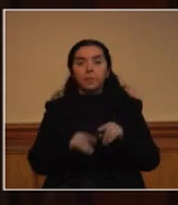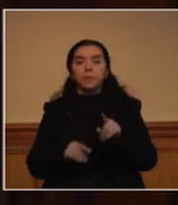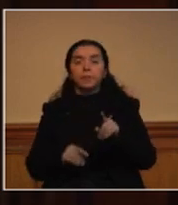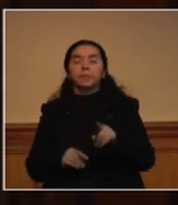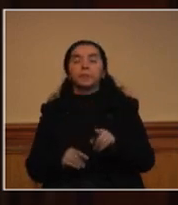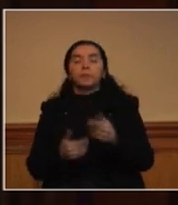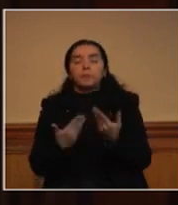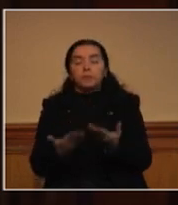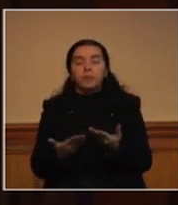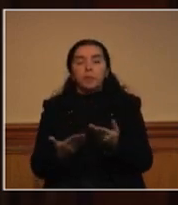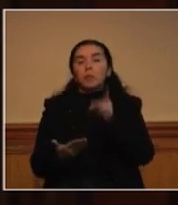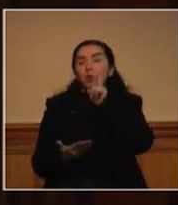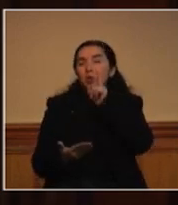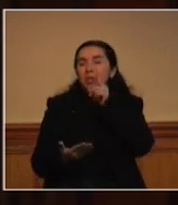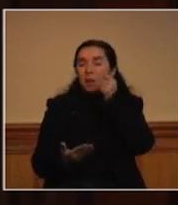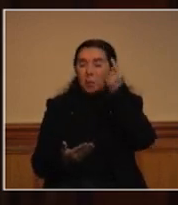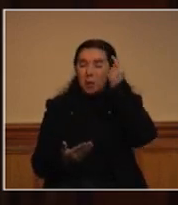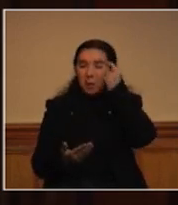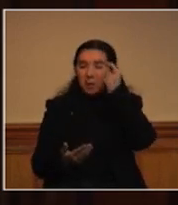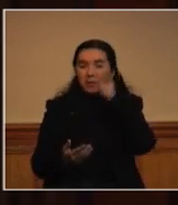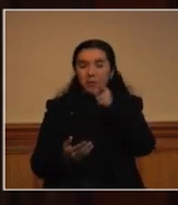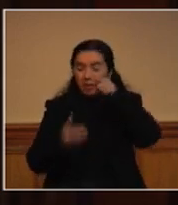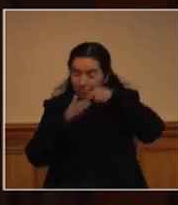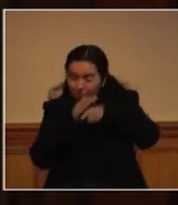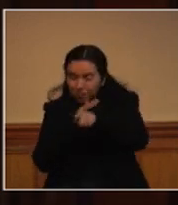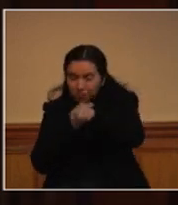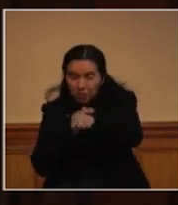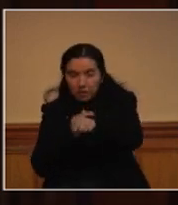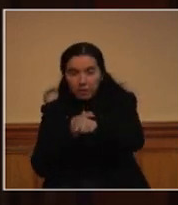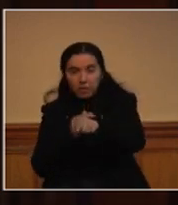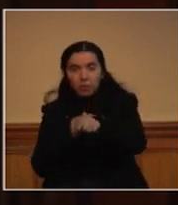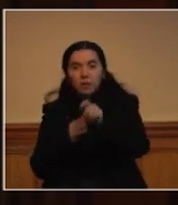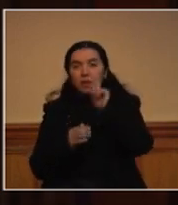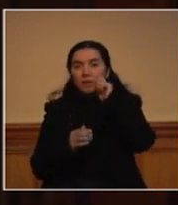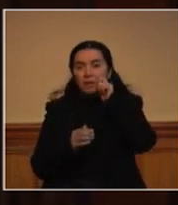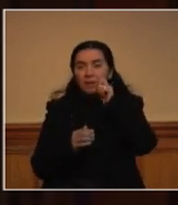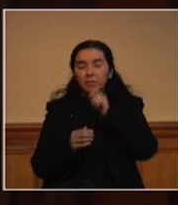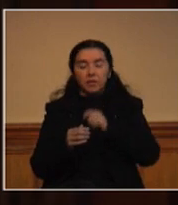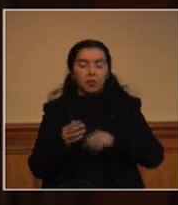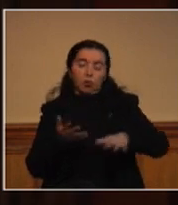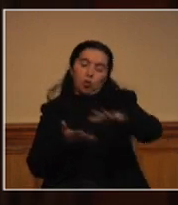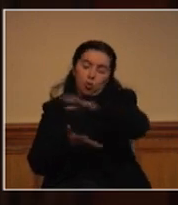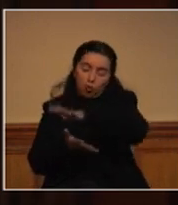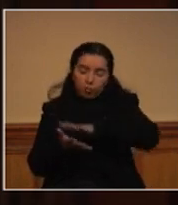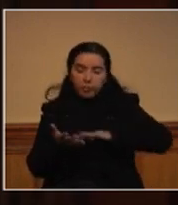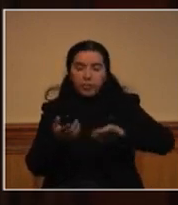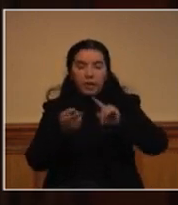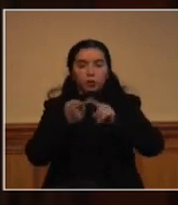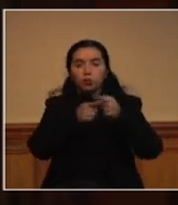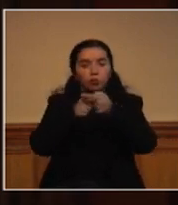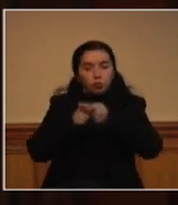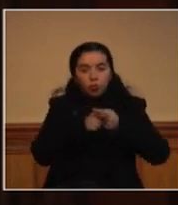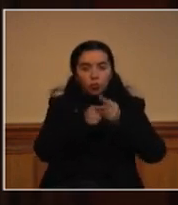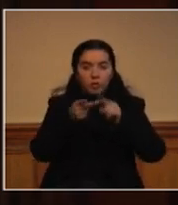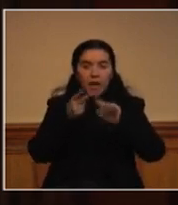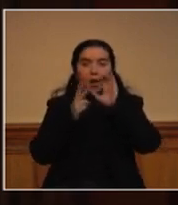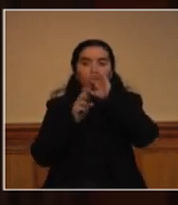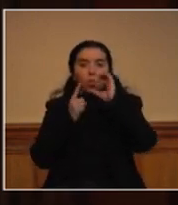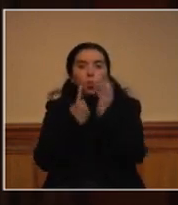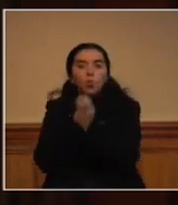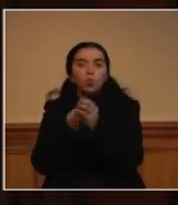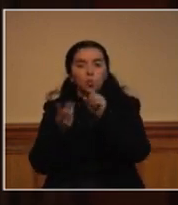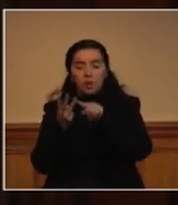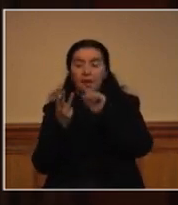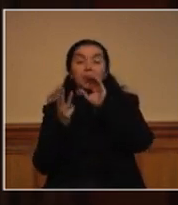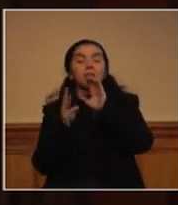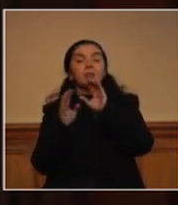eso tenemos que contemplar un marco de intervención que implique todo, que implique el contexto social, cultural y